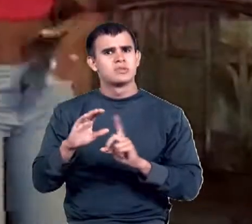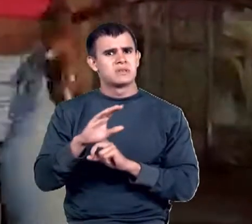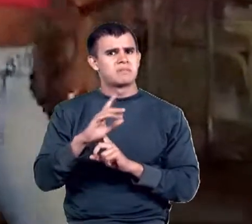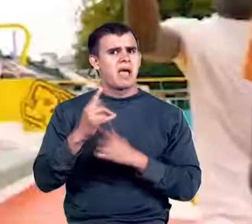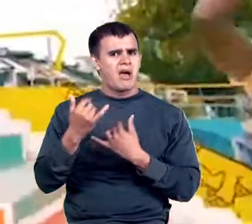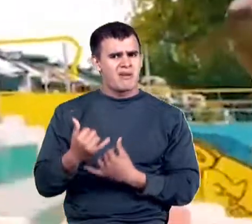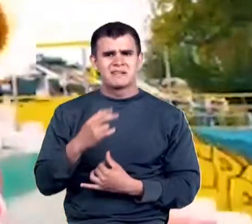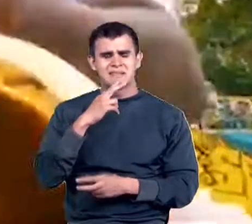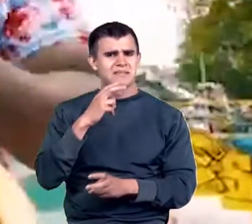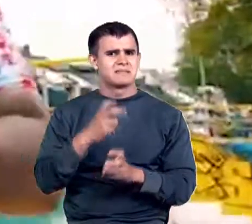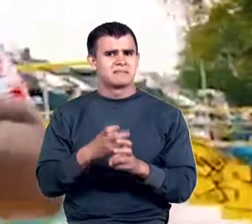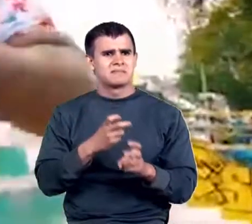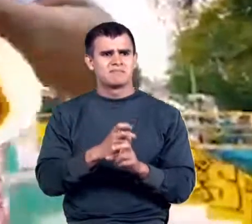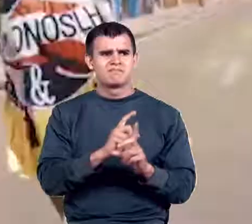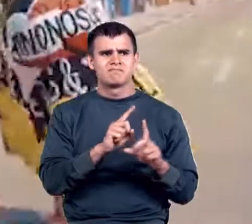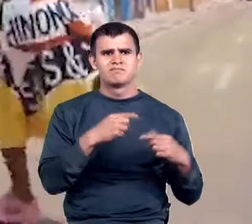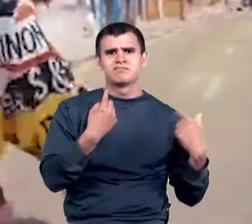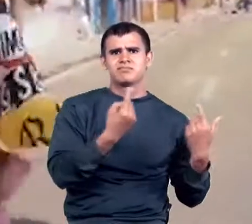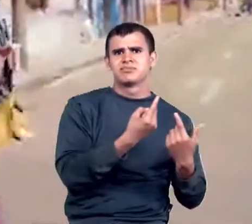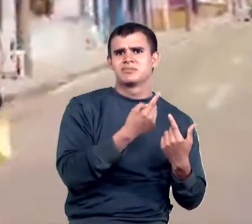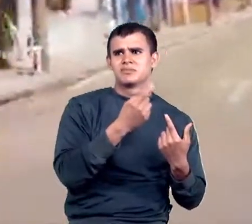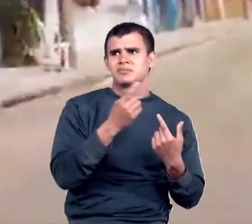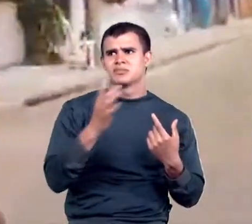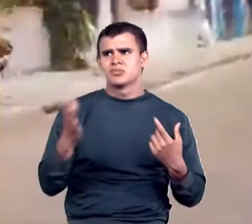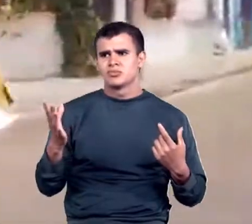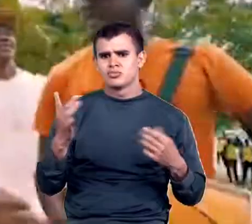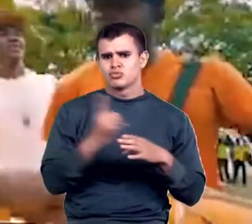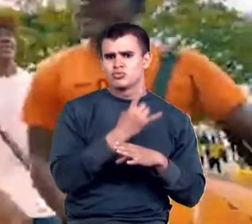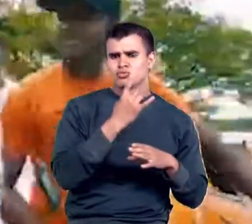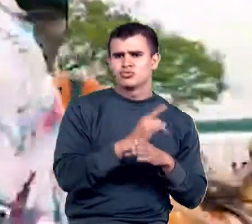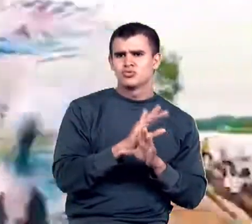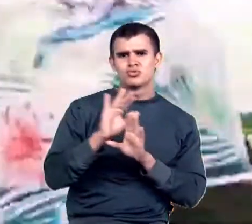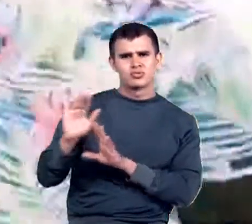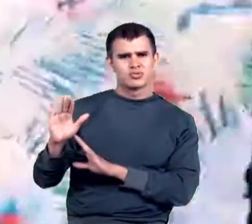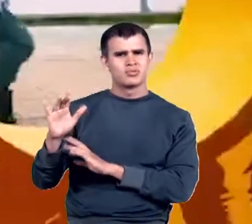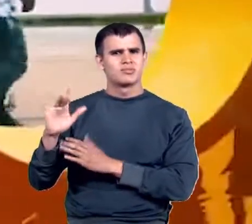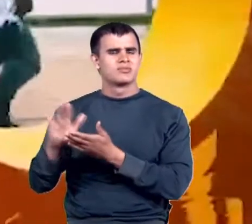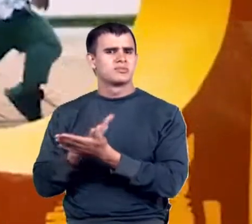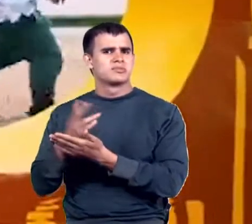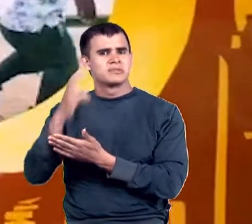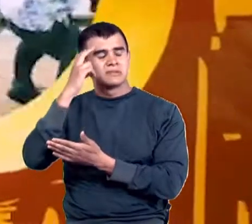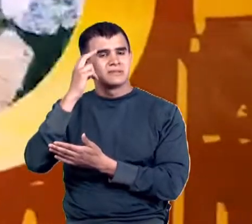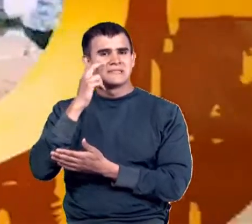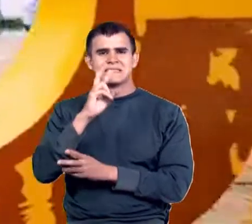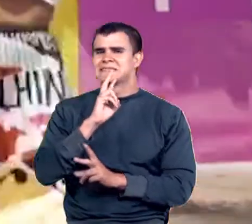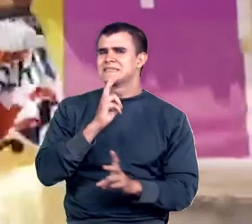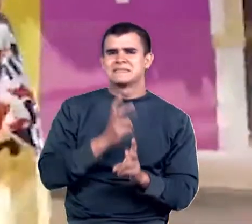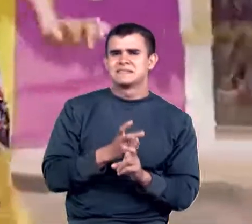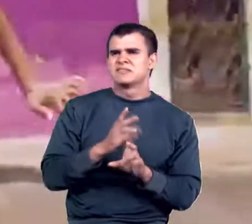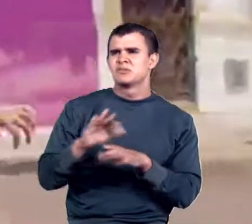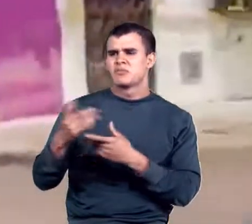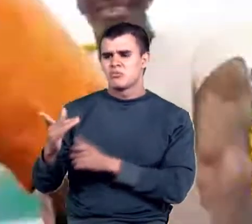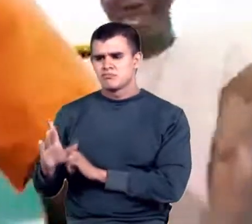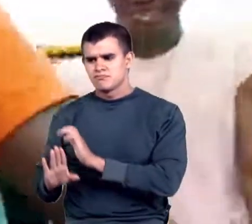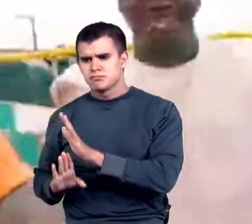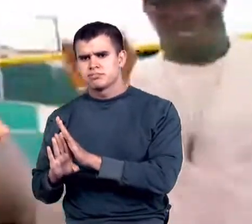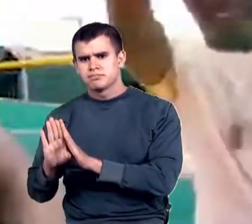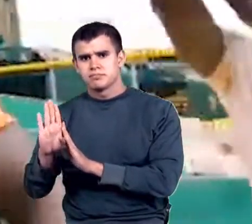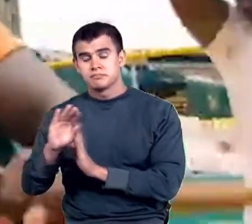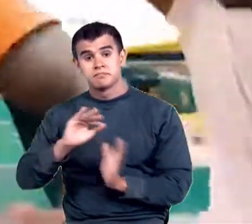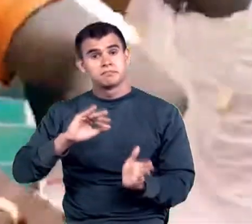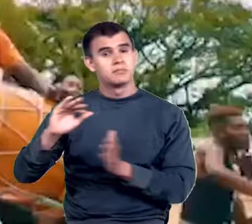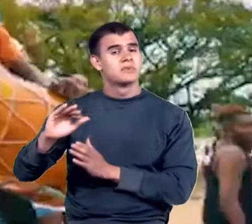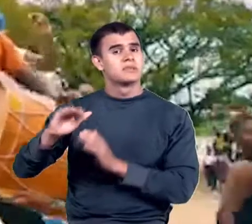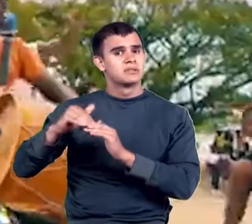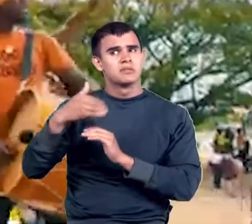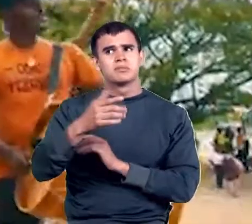cual ha permitido la pervivencia cultural. Sin embargo, sigue siendo difícil que públicos más amplios incluyan estos géneros en sus repertorios comunes, lo cual